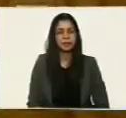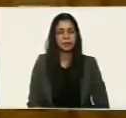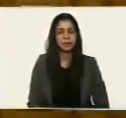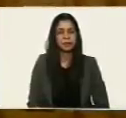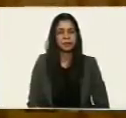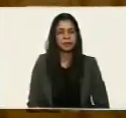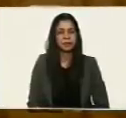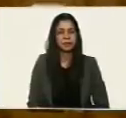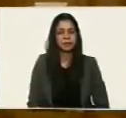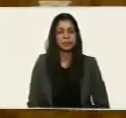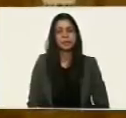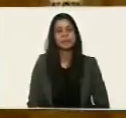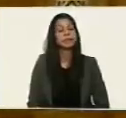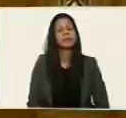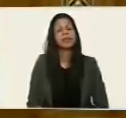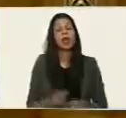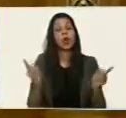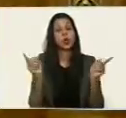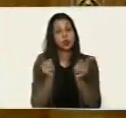No es mucho.